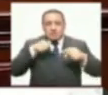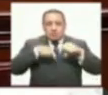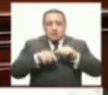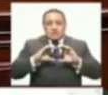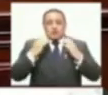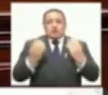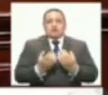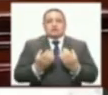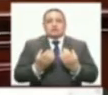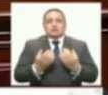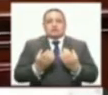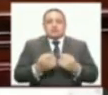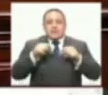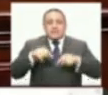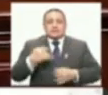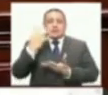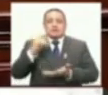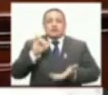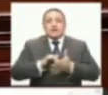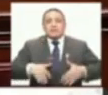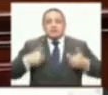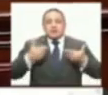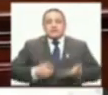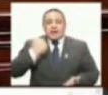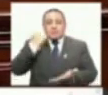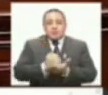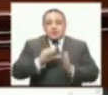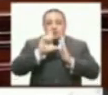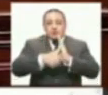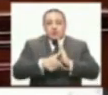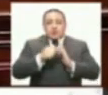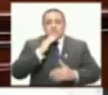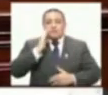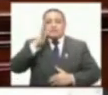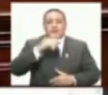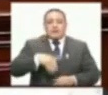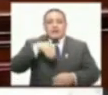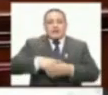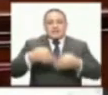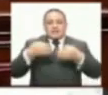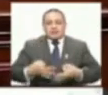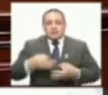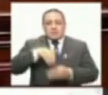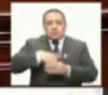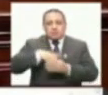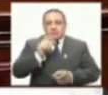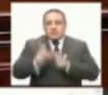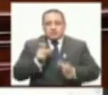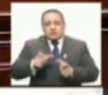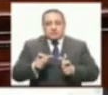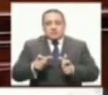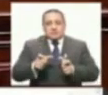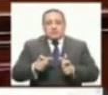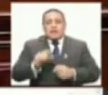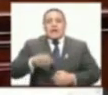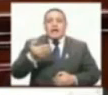Parlamento, esperamos que pueda ser aprobado y luego sometido a ratificación en referendo popular.